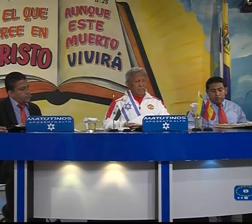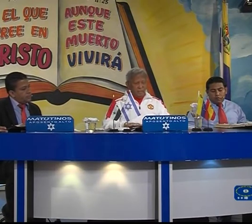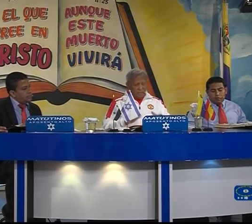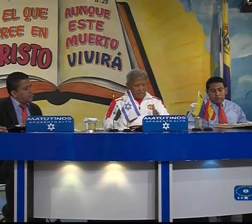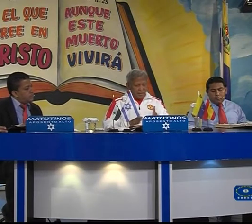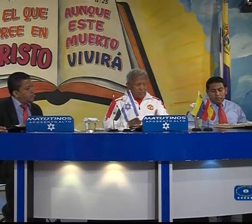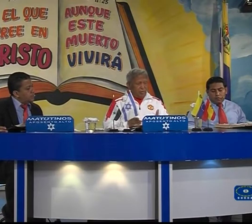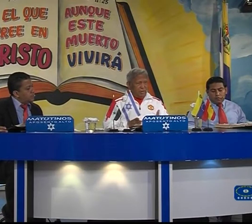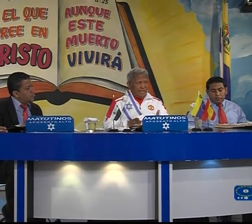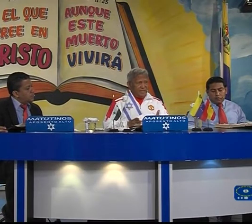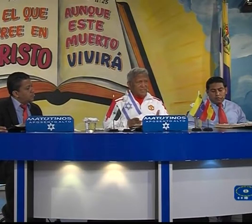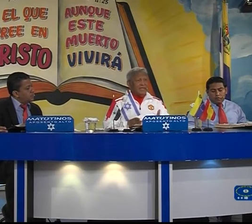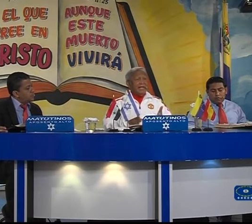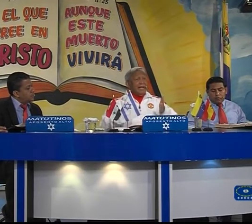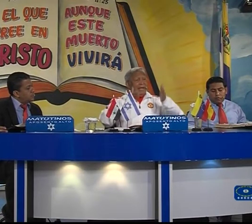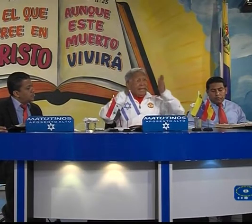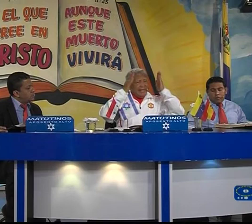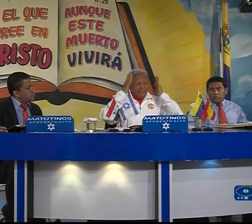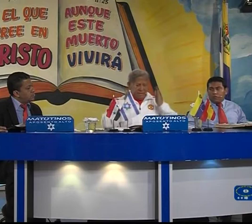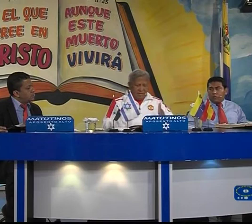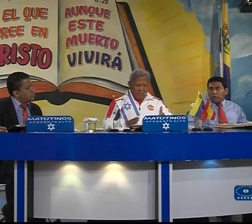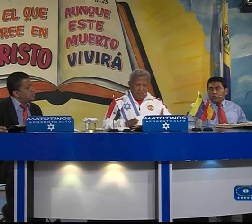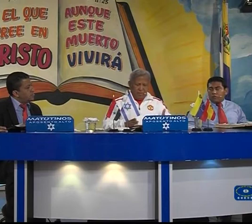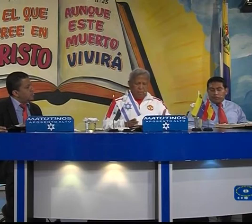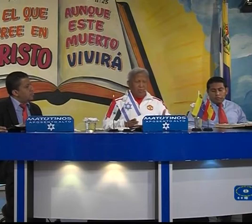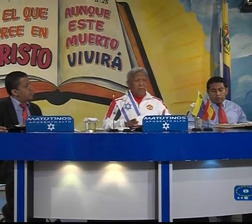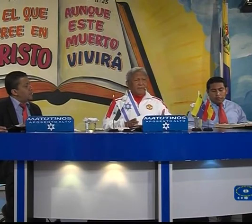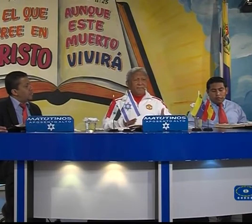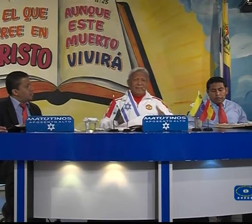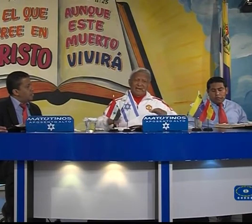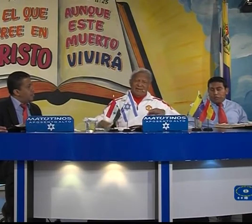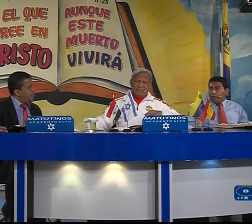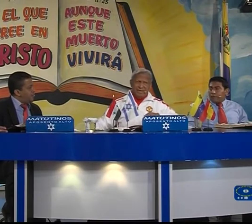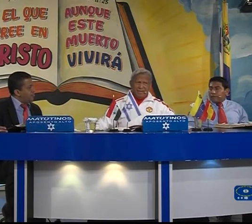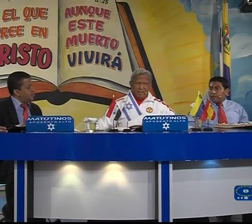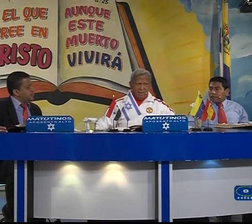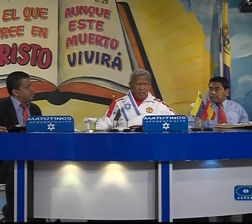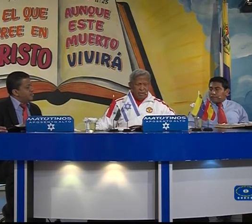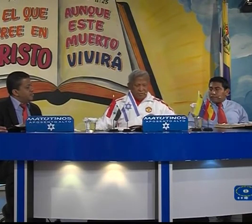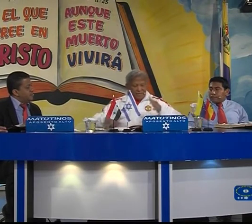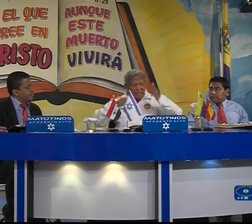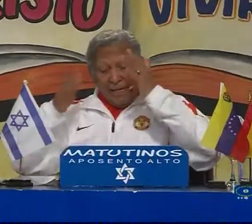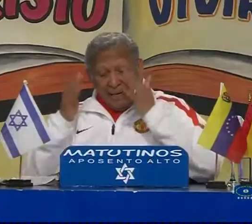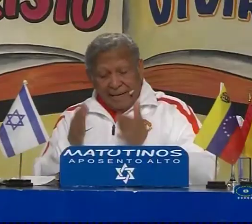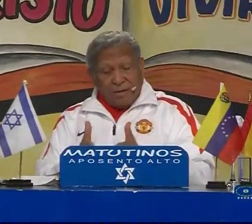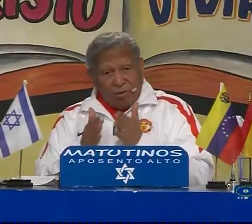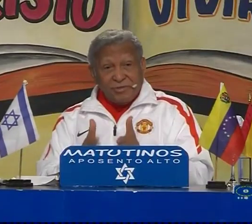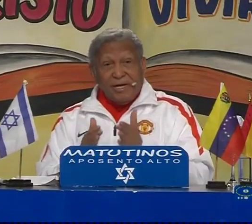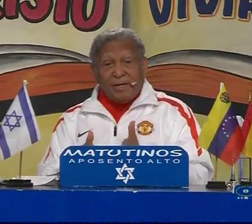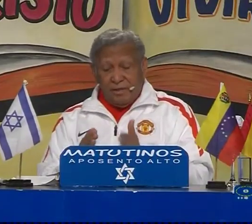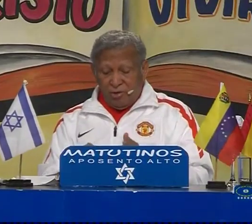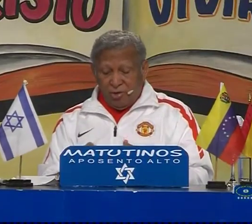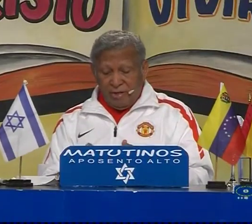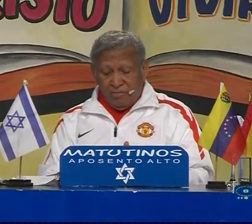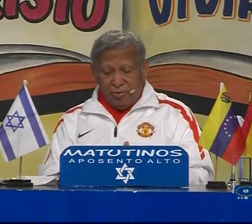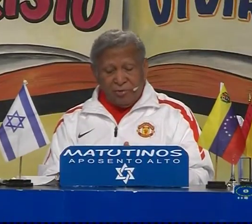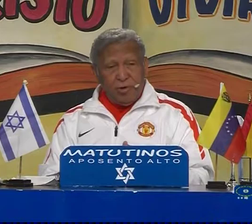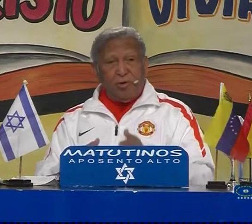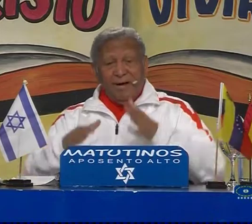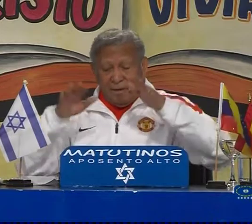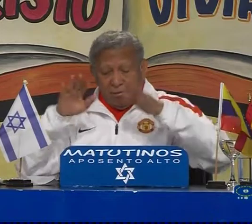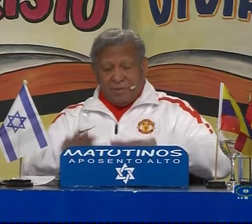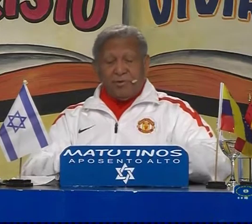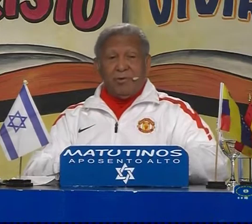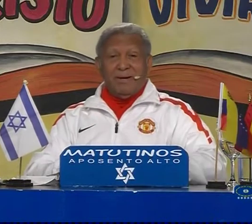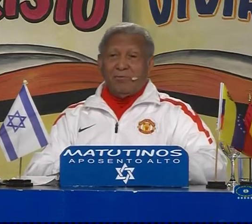12 y el título es El tiempo del fin. O sea que las cosas que Dios le